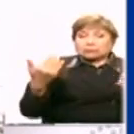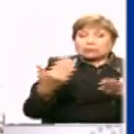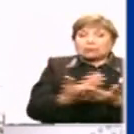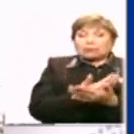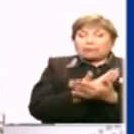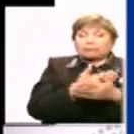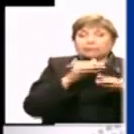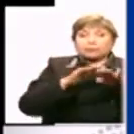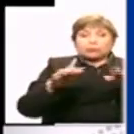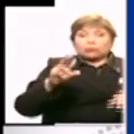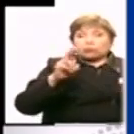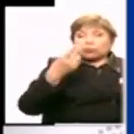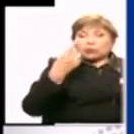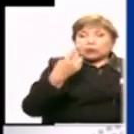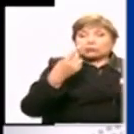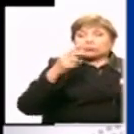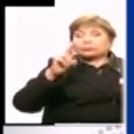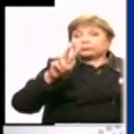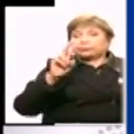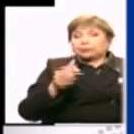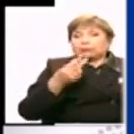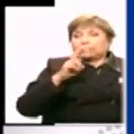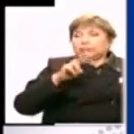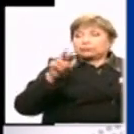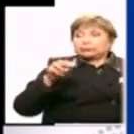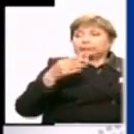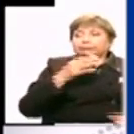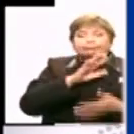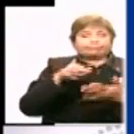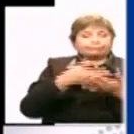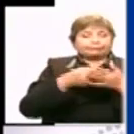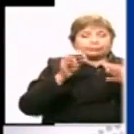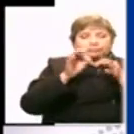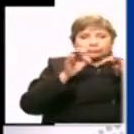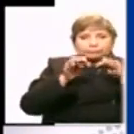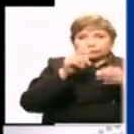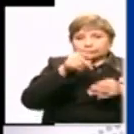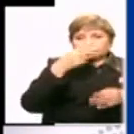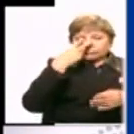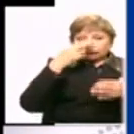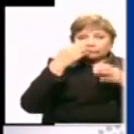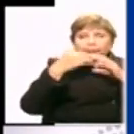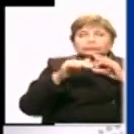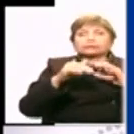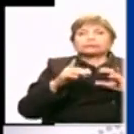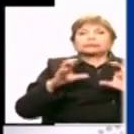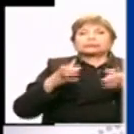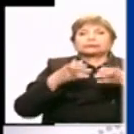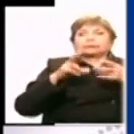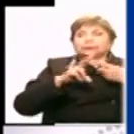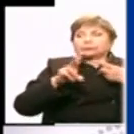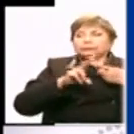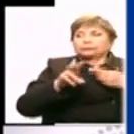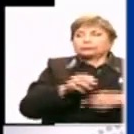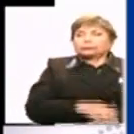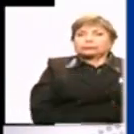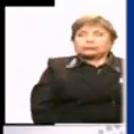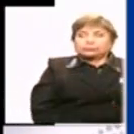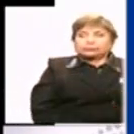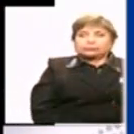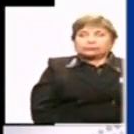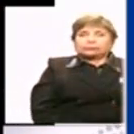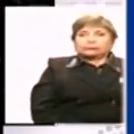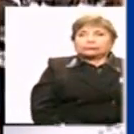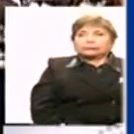línea. Y ha hablado de que esto prácticamente es un gobierno de, y lo puso, entiendo, en ese orden, de Cerrón y